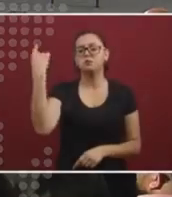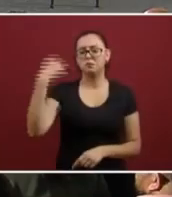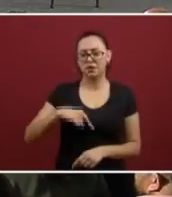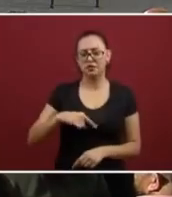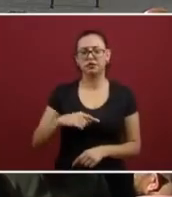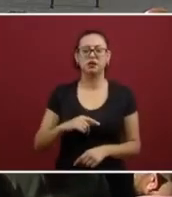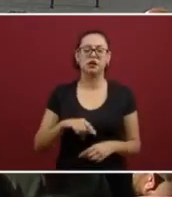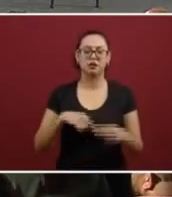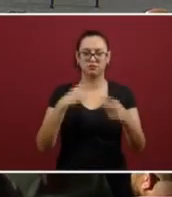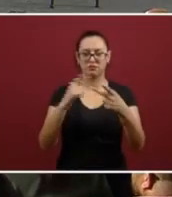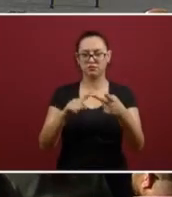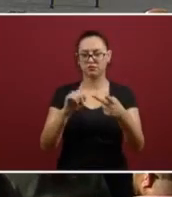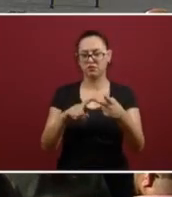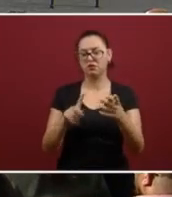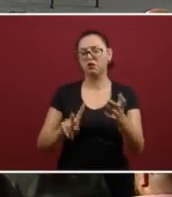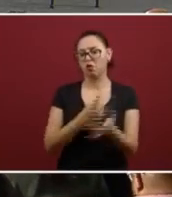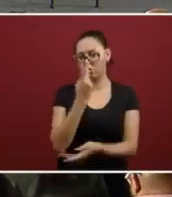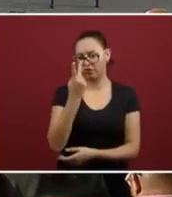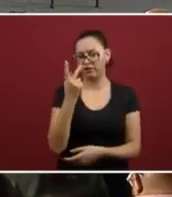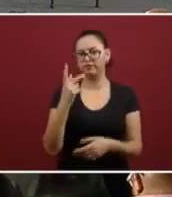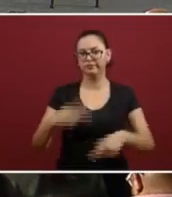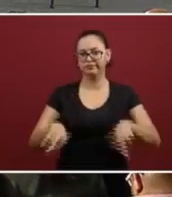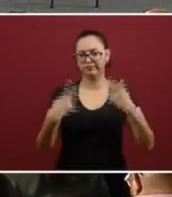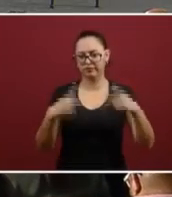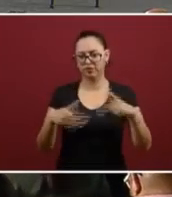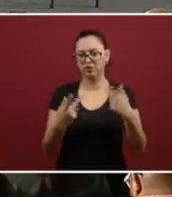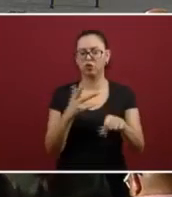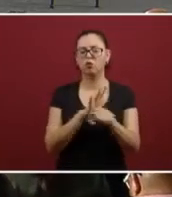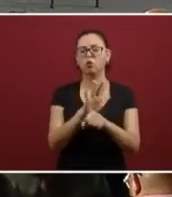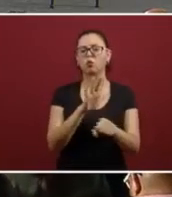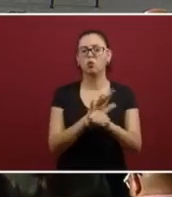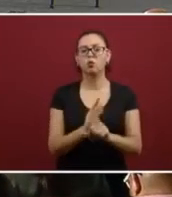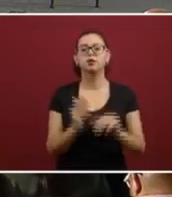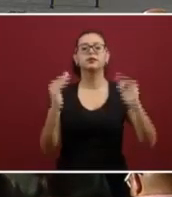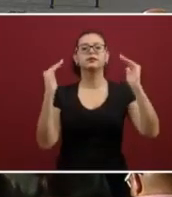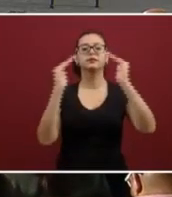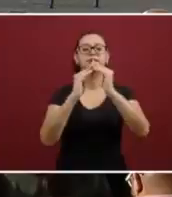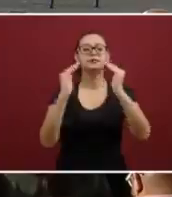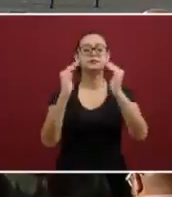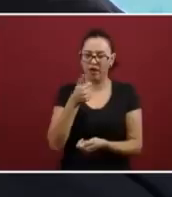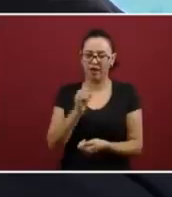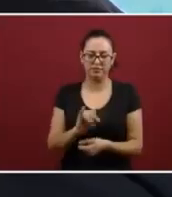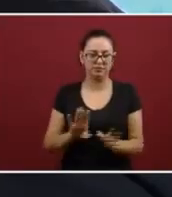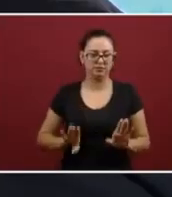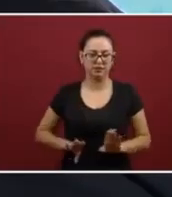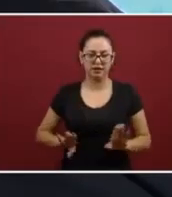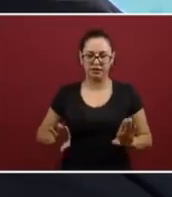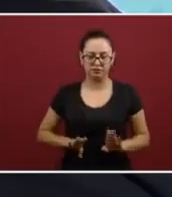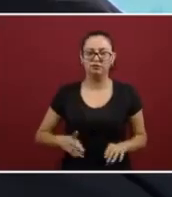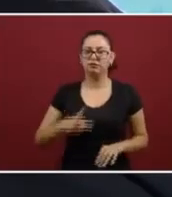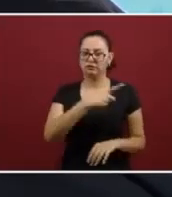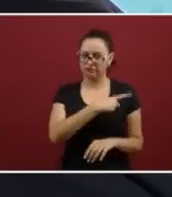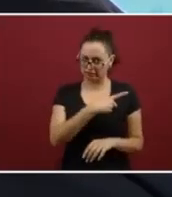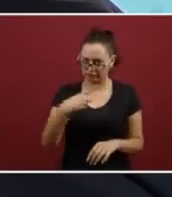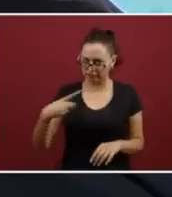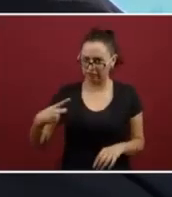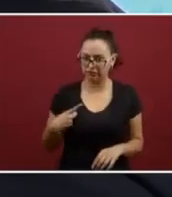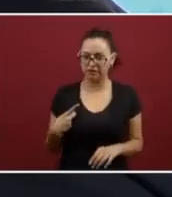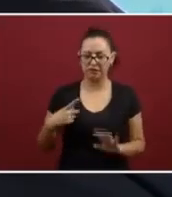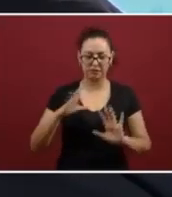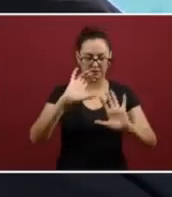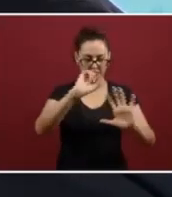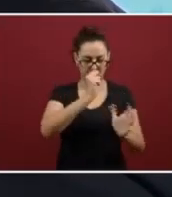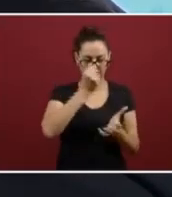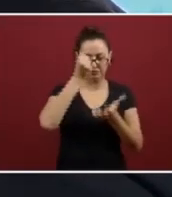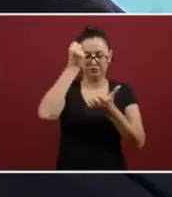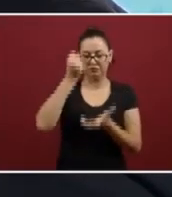siguiendo las instrucciones puntuales del señor presidente, de devolverle al pueblo lo que es de él. Me doy por bien servido si las escuelas